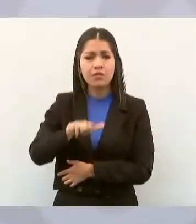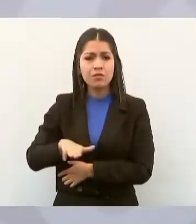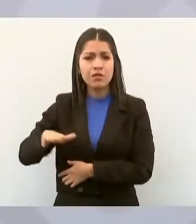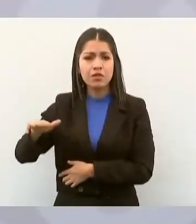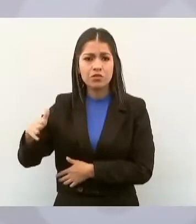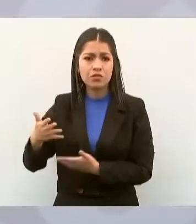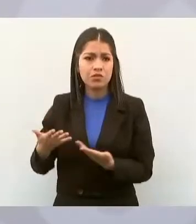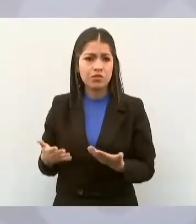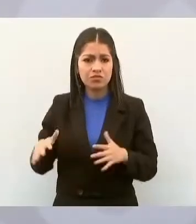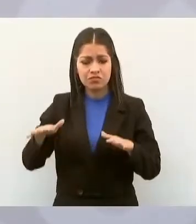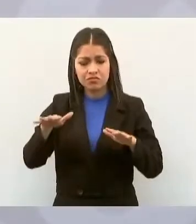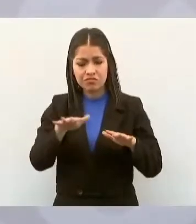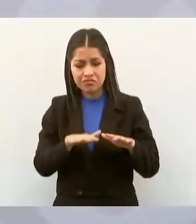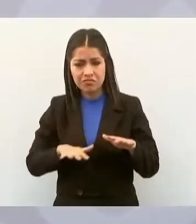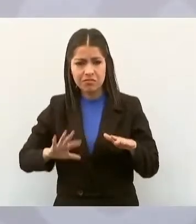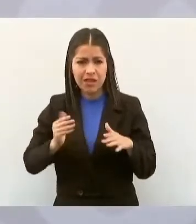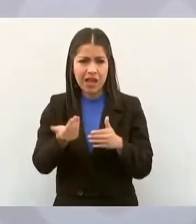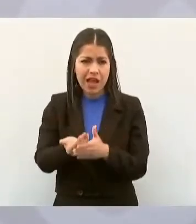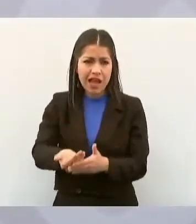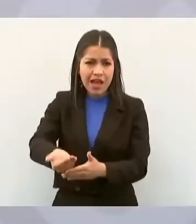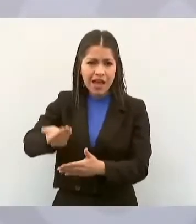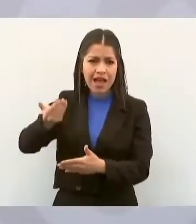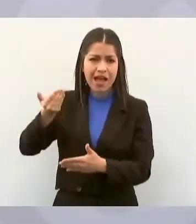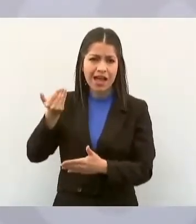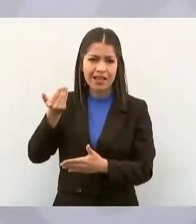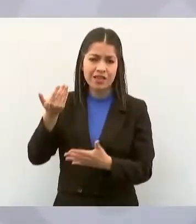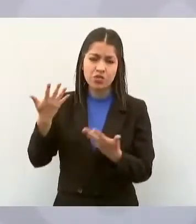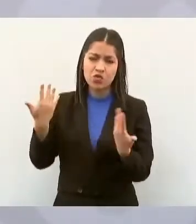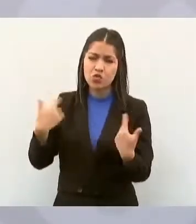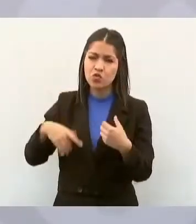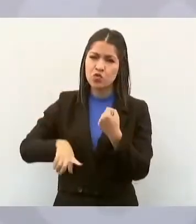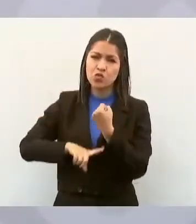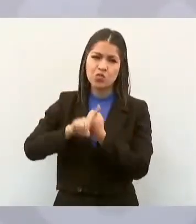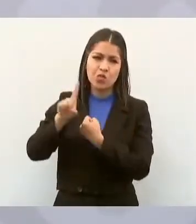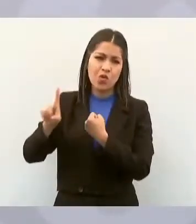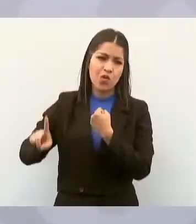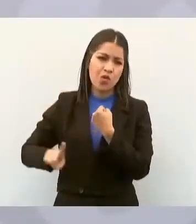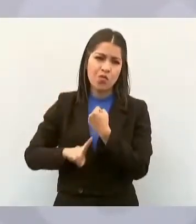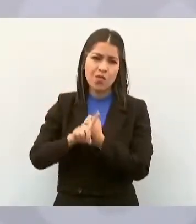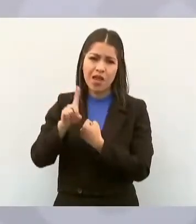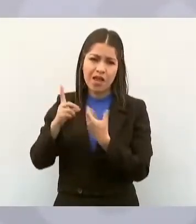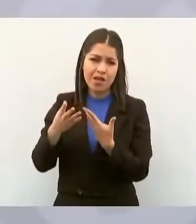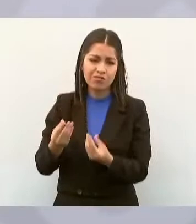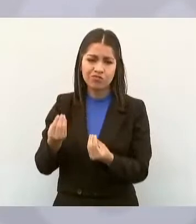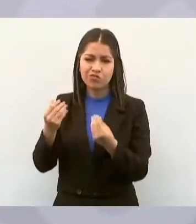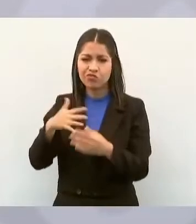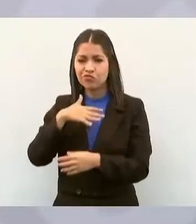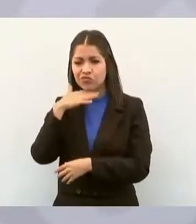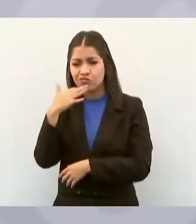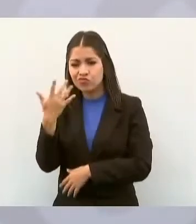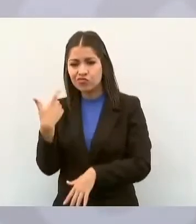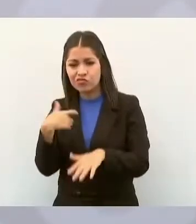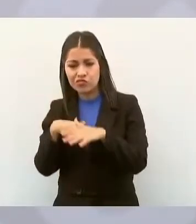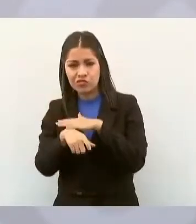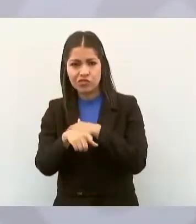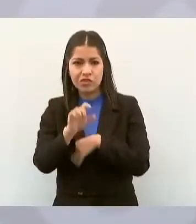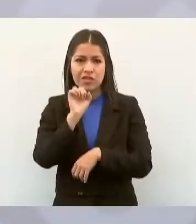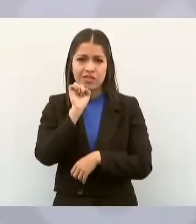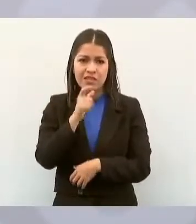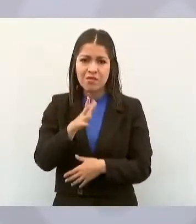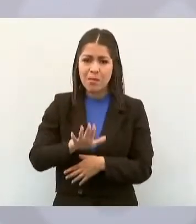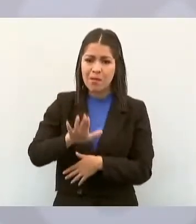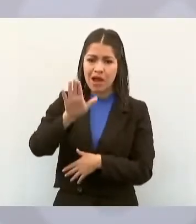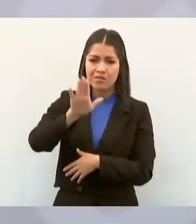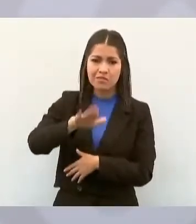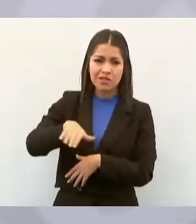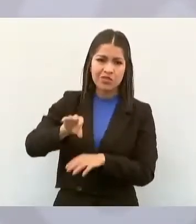venía de años difíciles, de años de corrupción, de años de abandono,